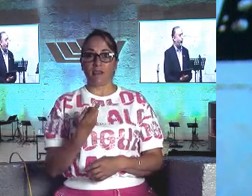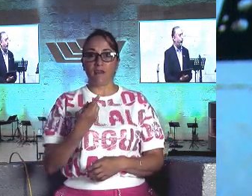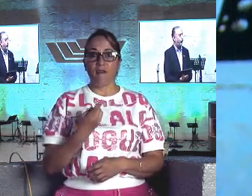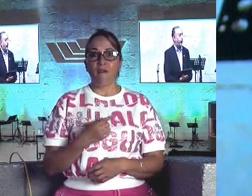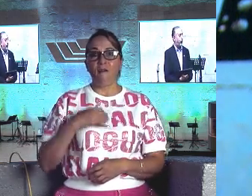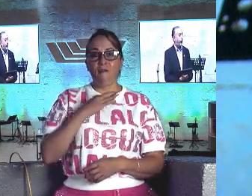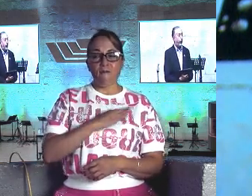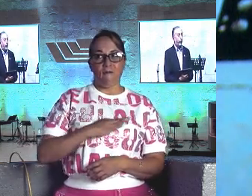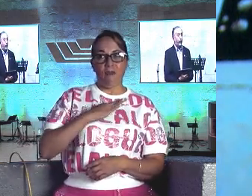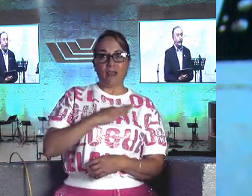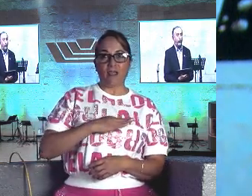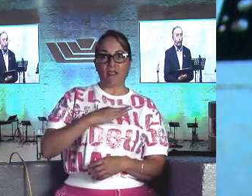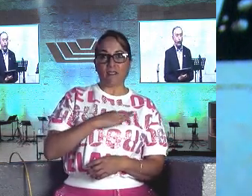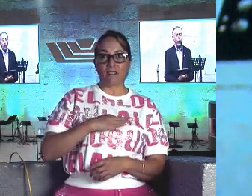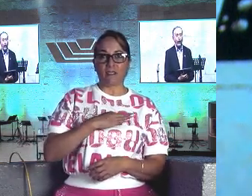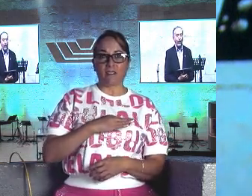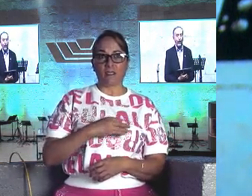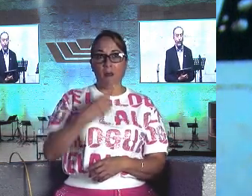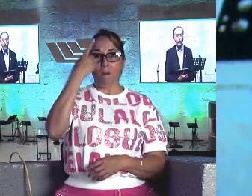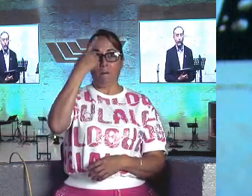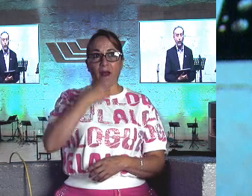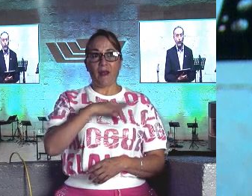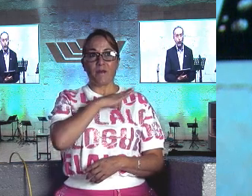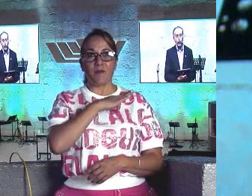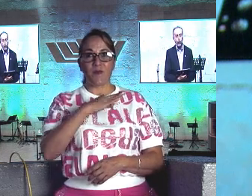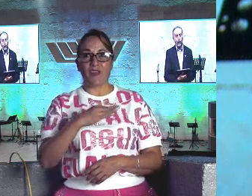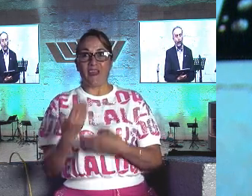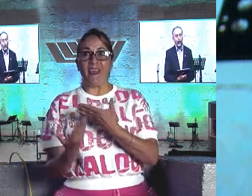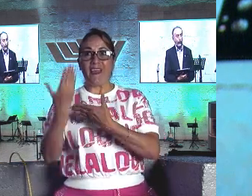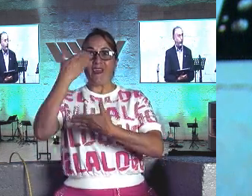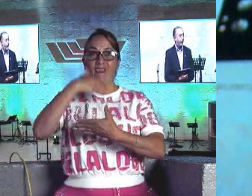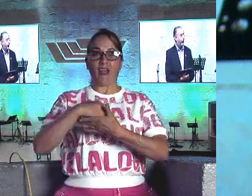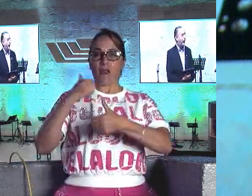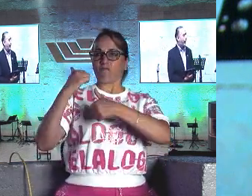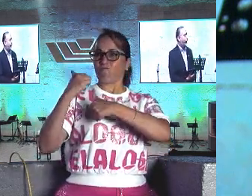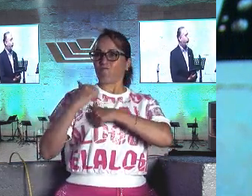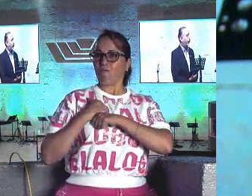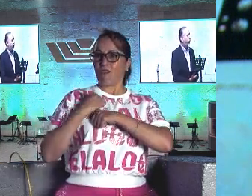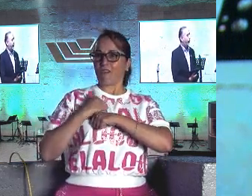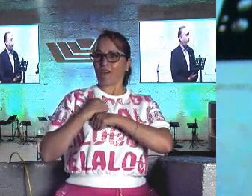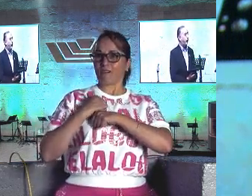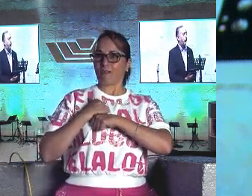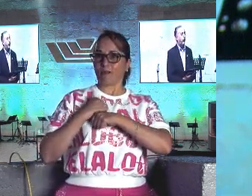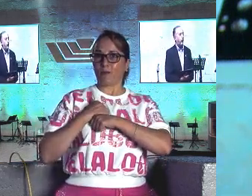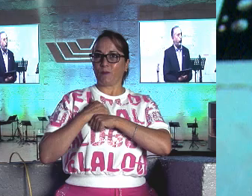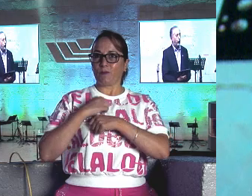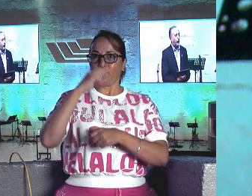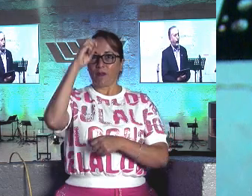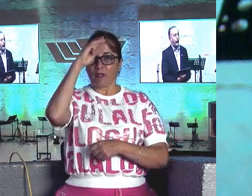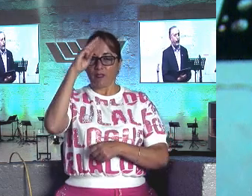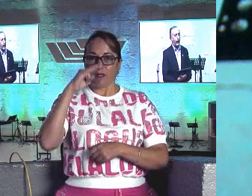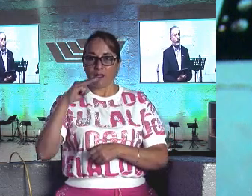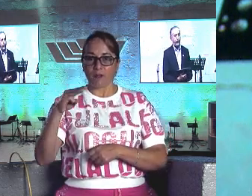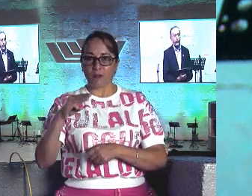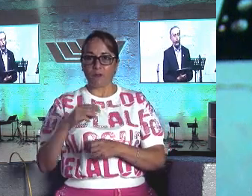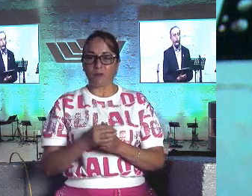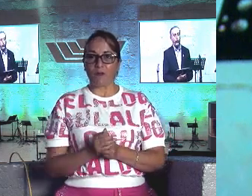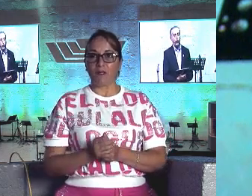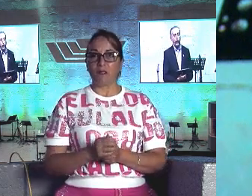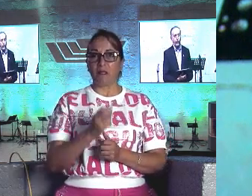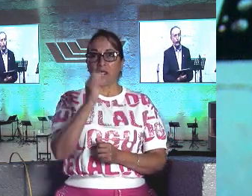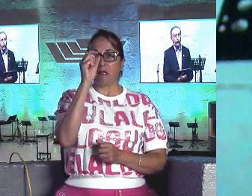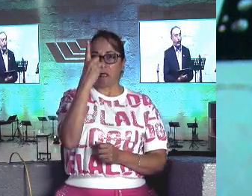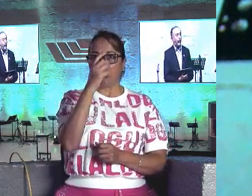trabajos para poderse incorporar al ejército, porque a diferencia del ejército mexicano, donde el 100%